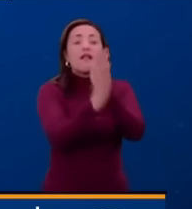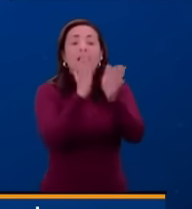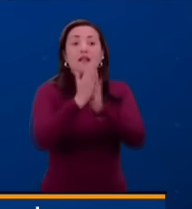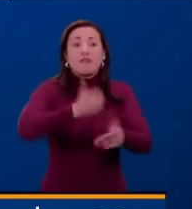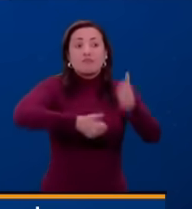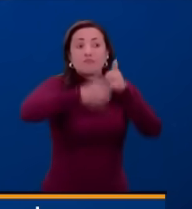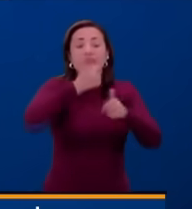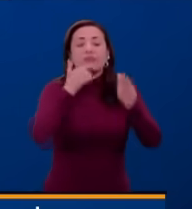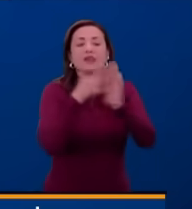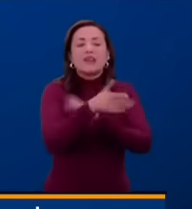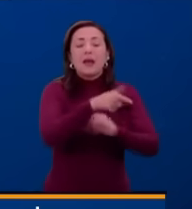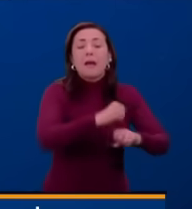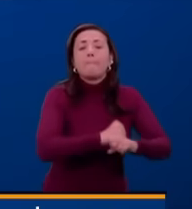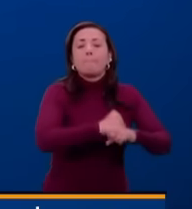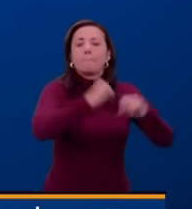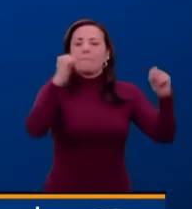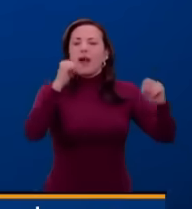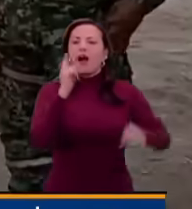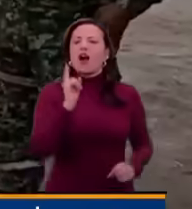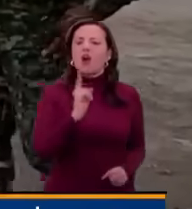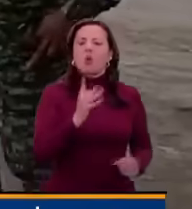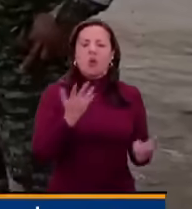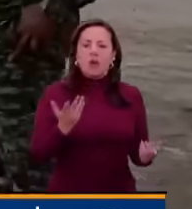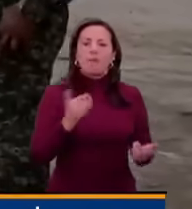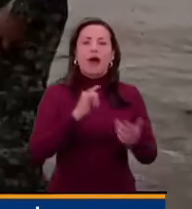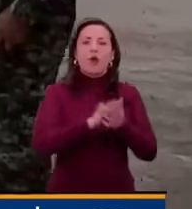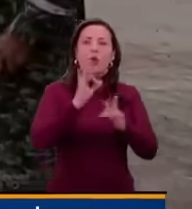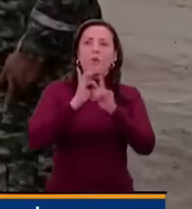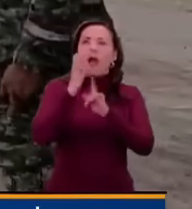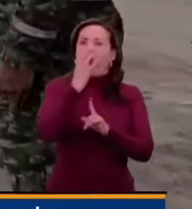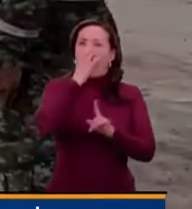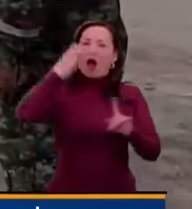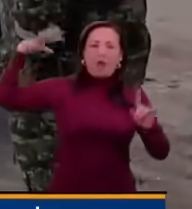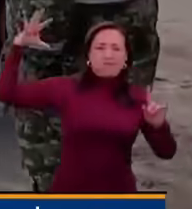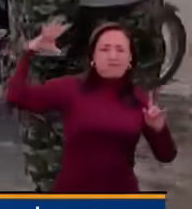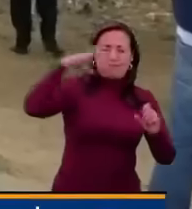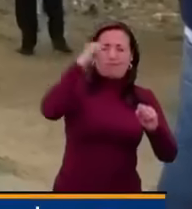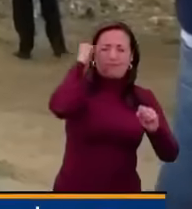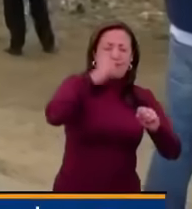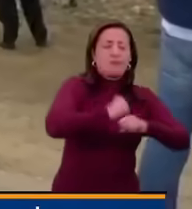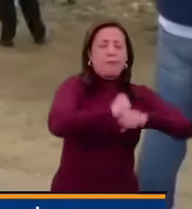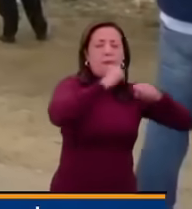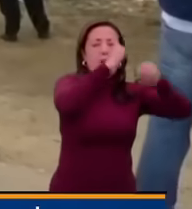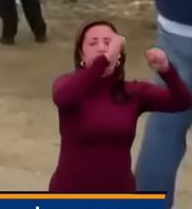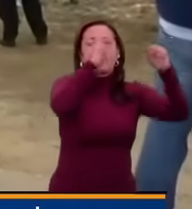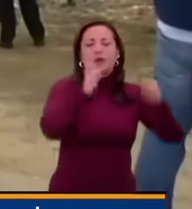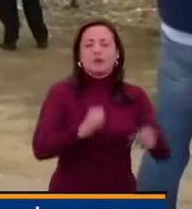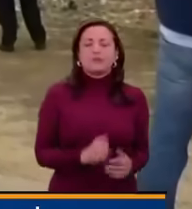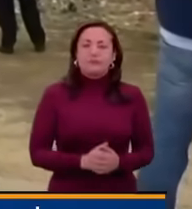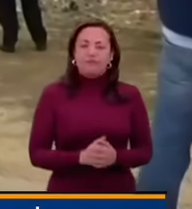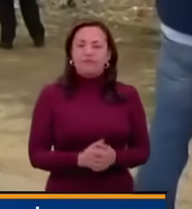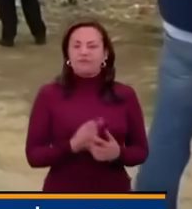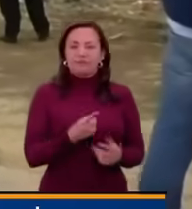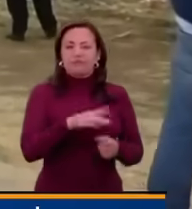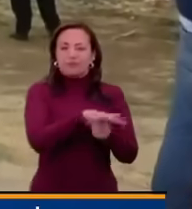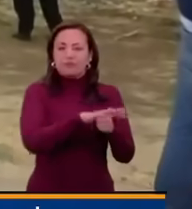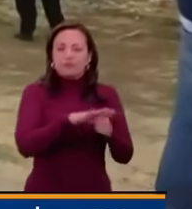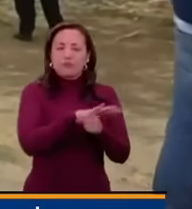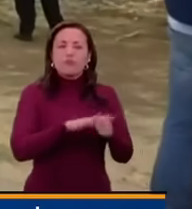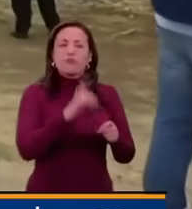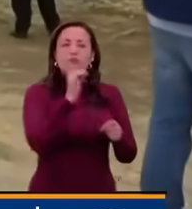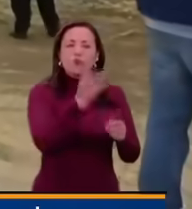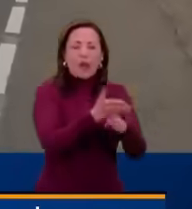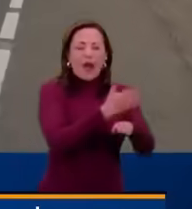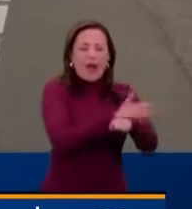que esta explosión obedece en Sí a las altas temperaturas lo que se presenta es una situación de